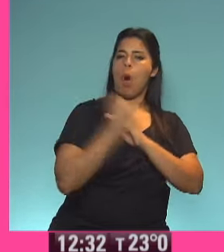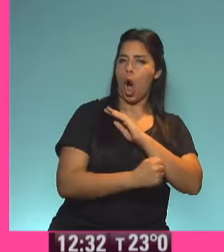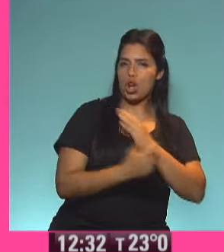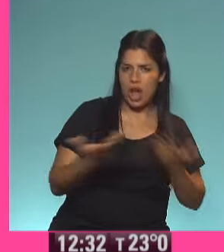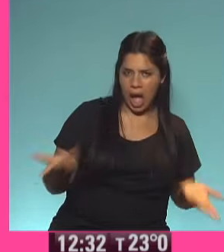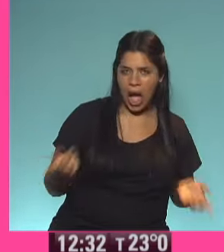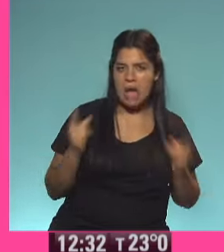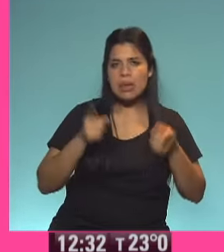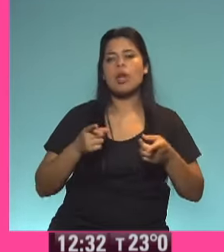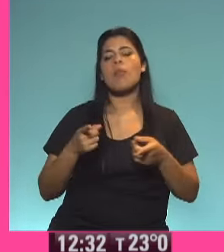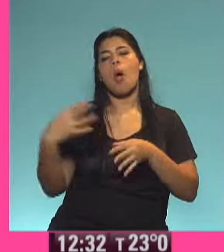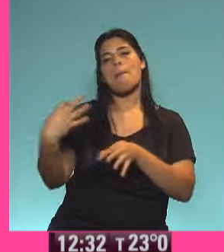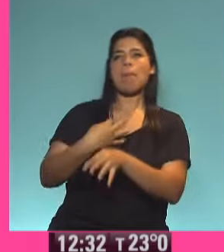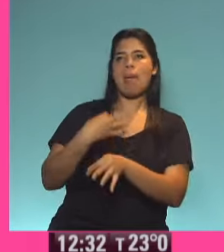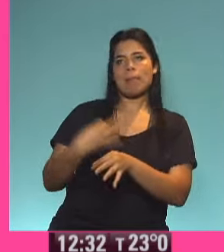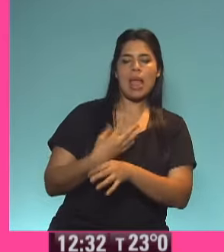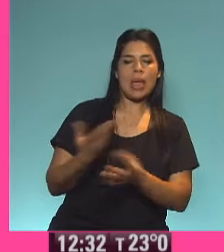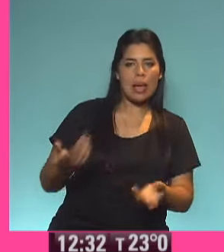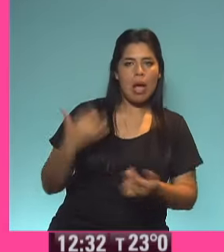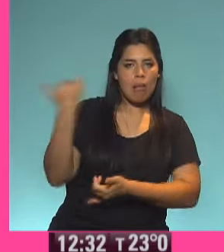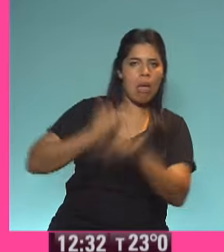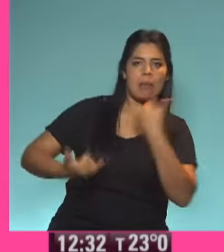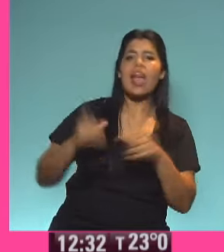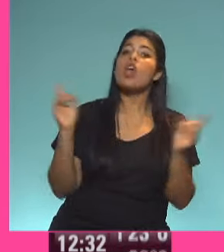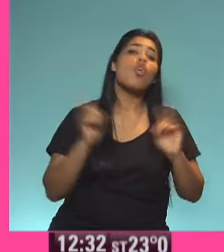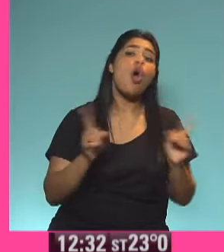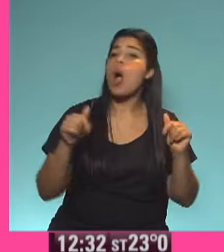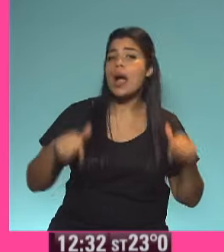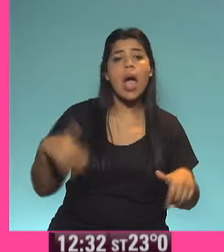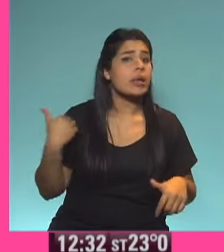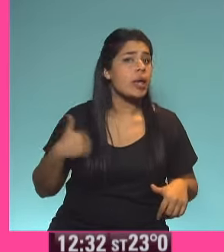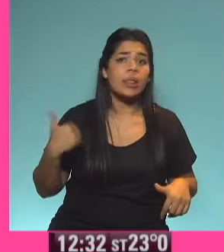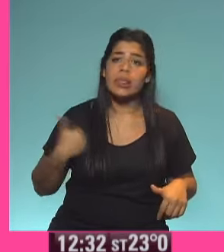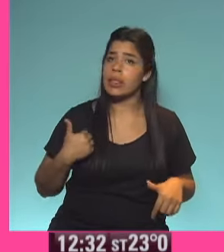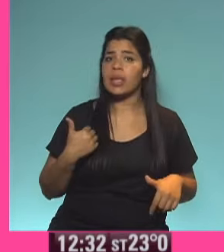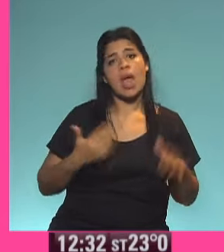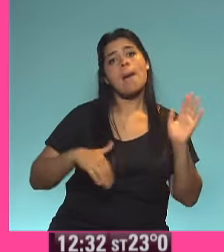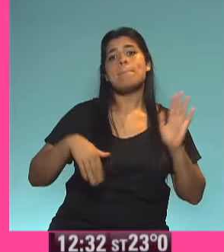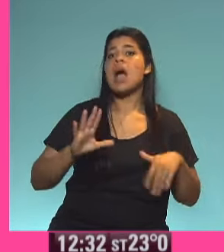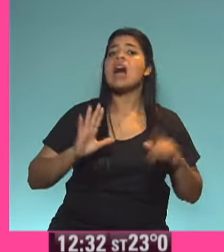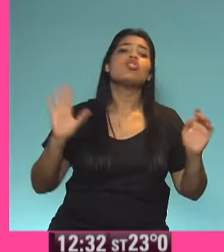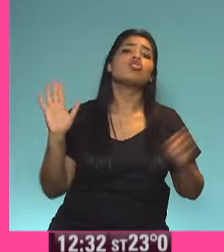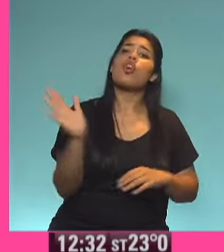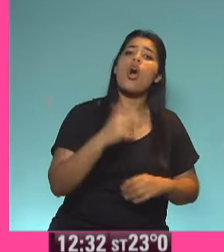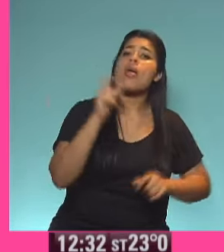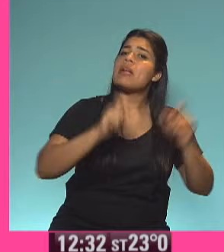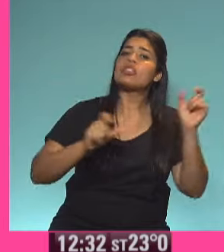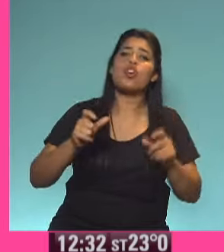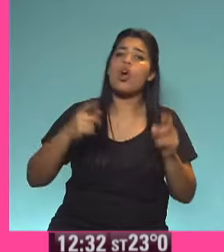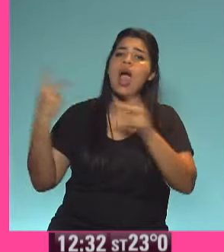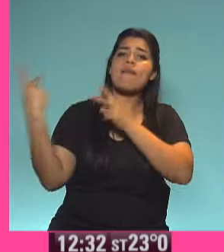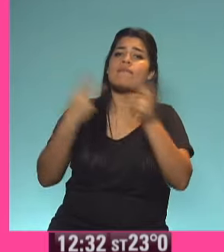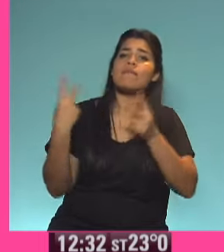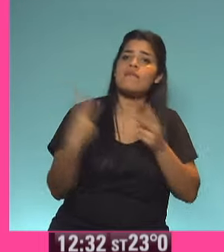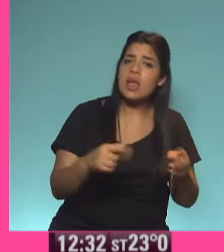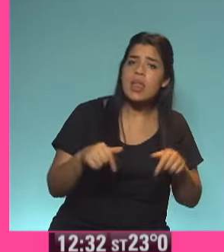racismo en Argentina y me dicen... No, porque en Argentina aceptamos a todos los extranjeros. Es